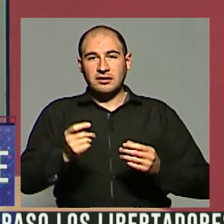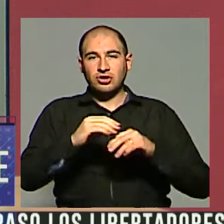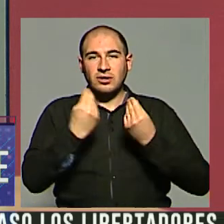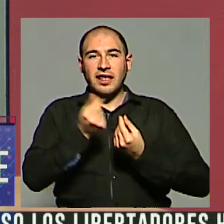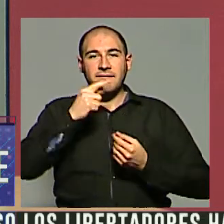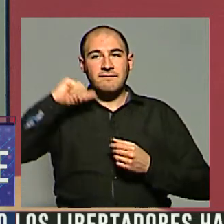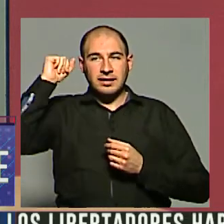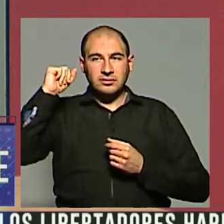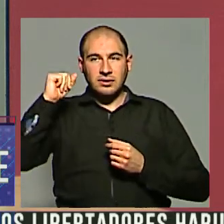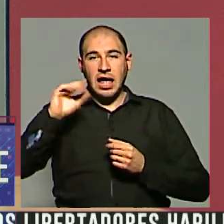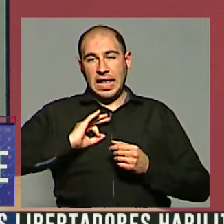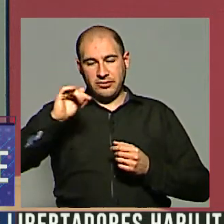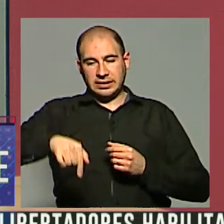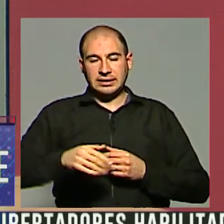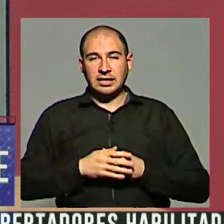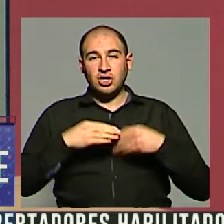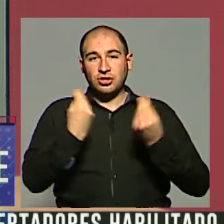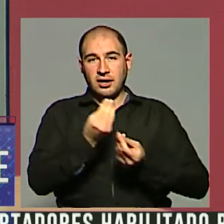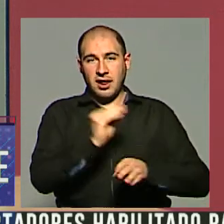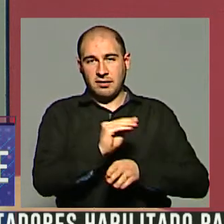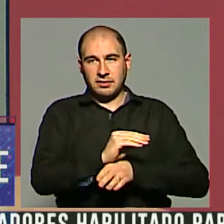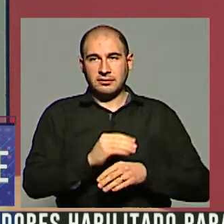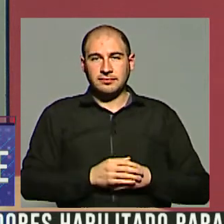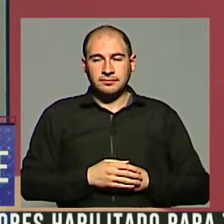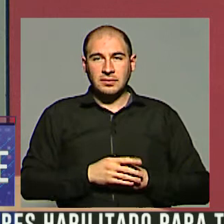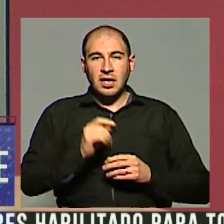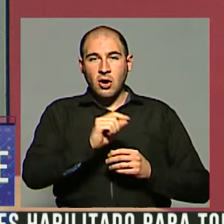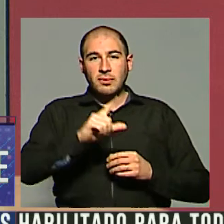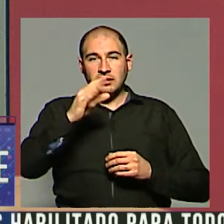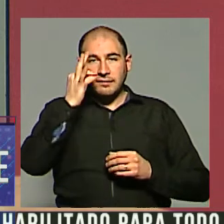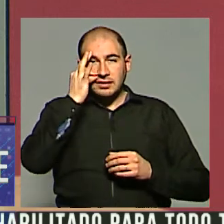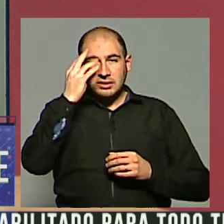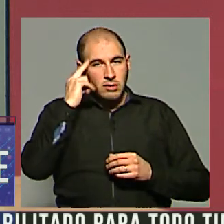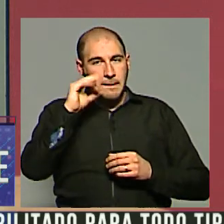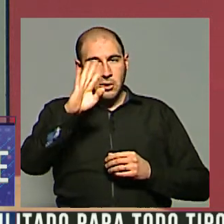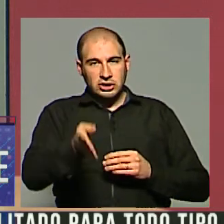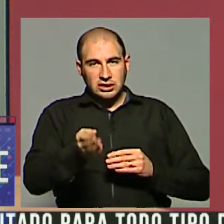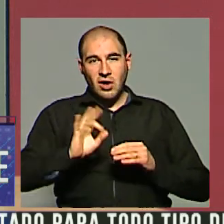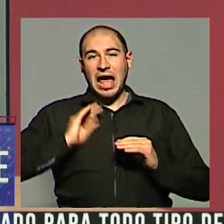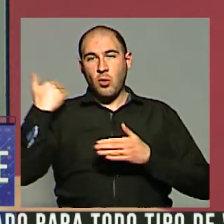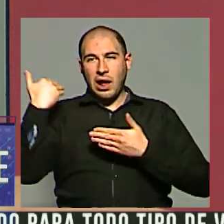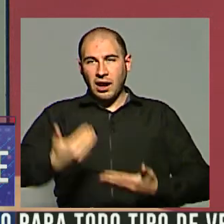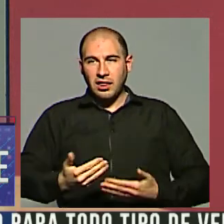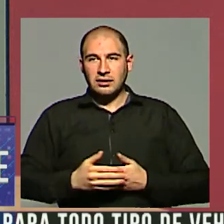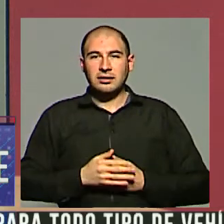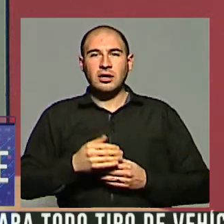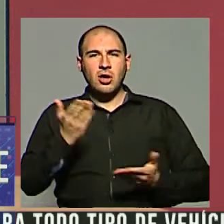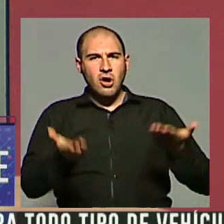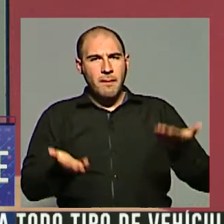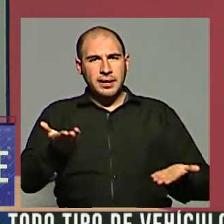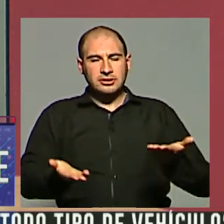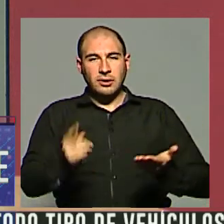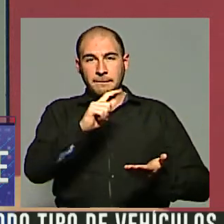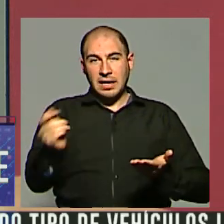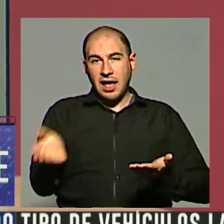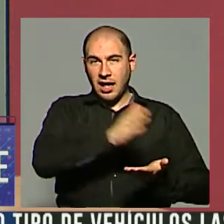inflación esperado para este año. Y la canasta básica alimentaria creció casi un 29% interanual. Y si uno lo mira con respecto al